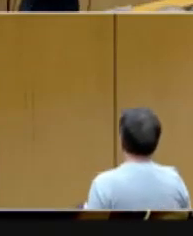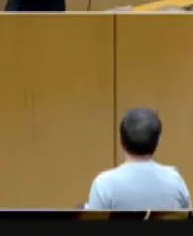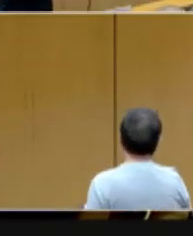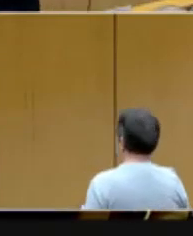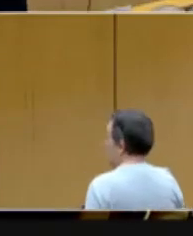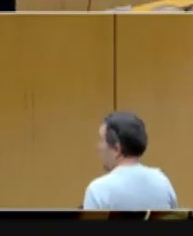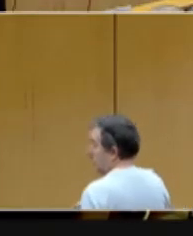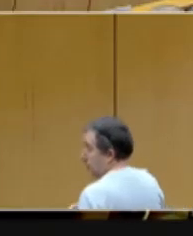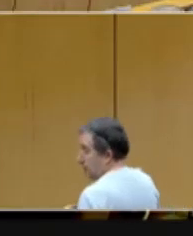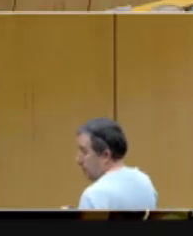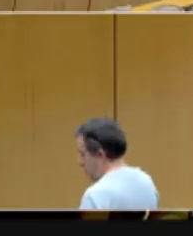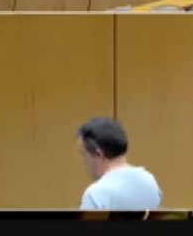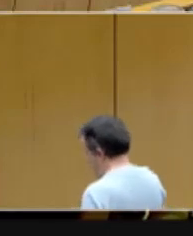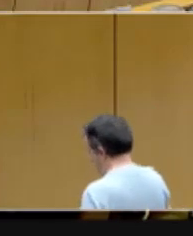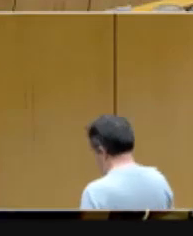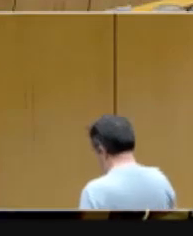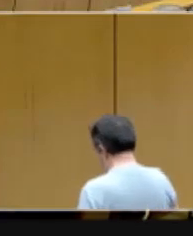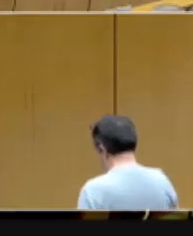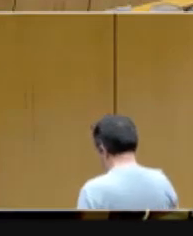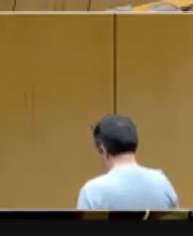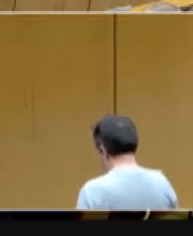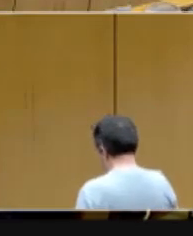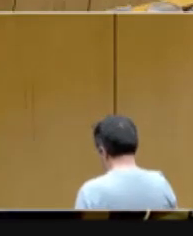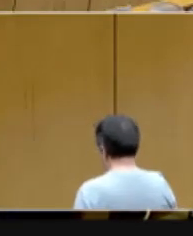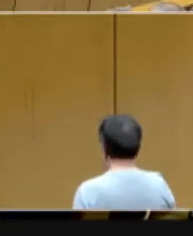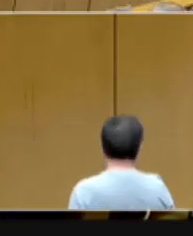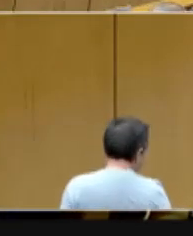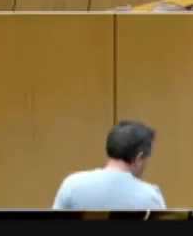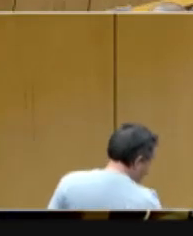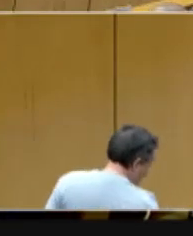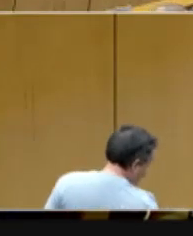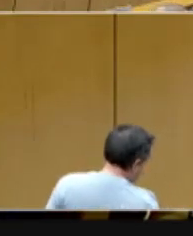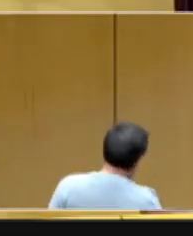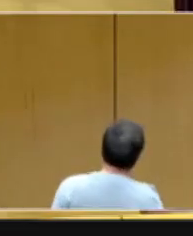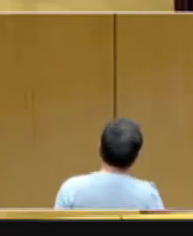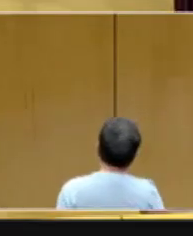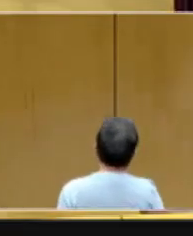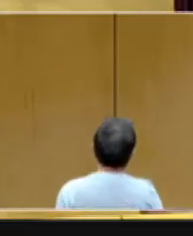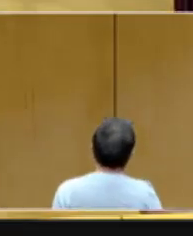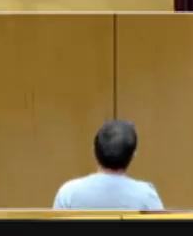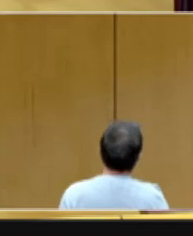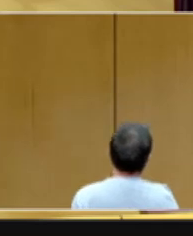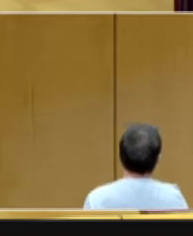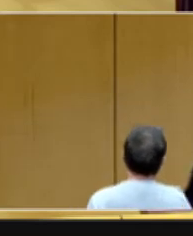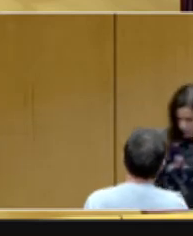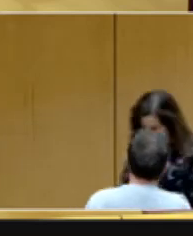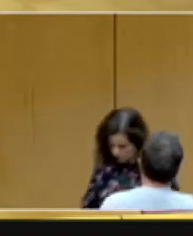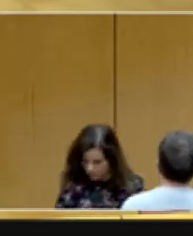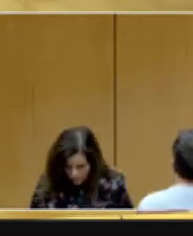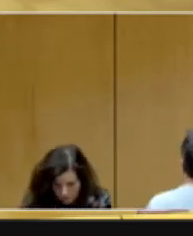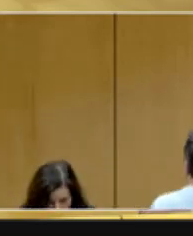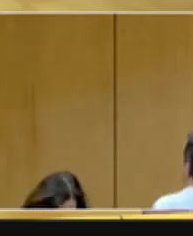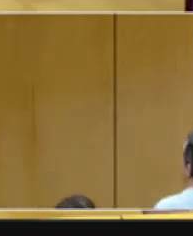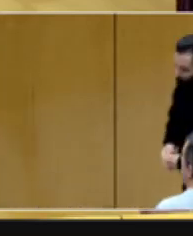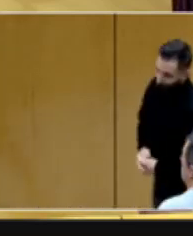vamos a dar comienzo a esta mesa sobre Derechos foral los derechos forales nos encontramos en un